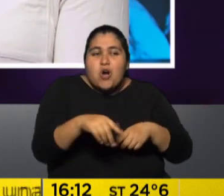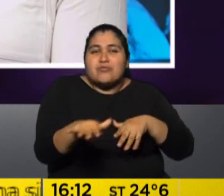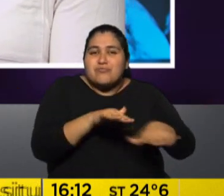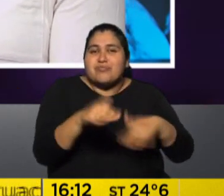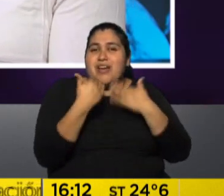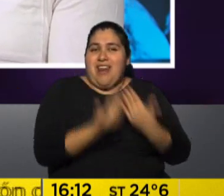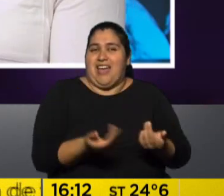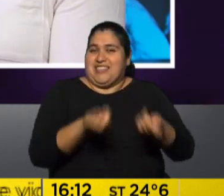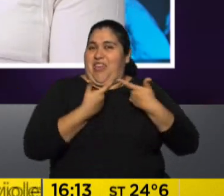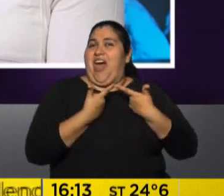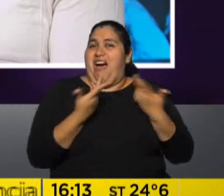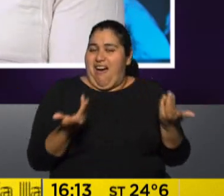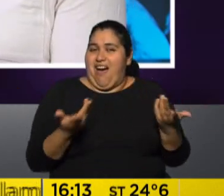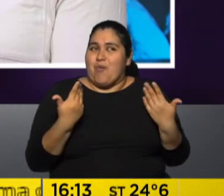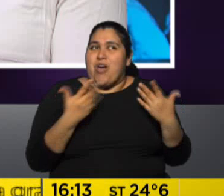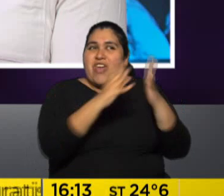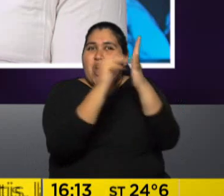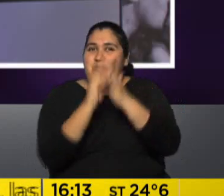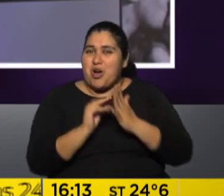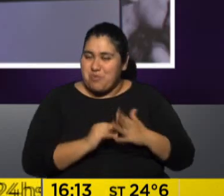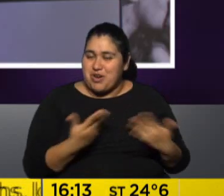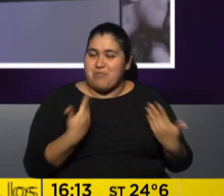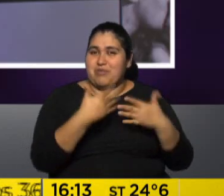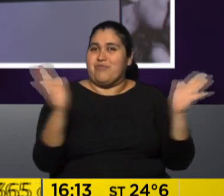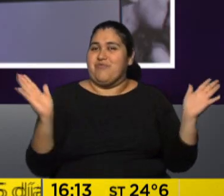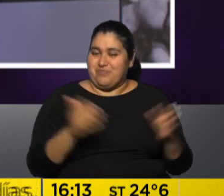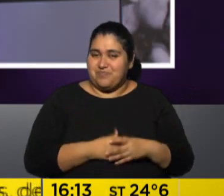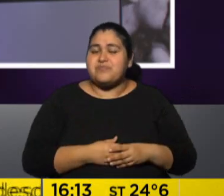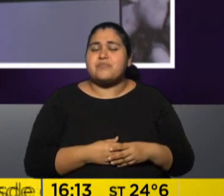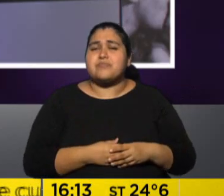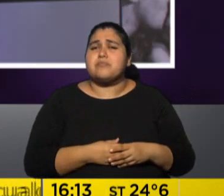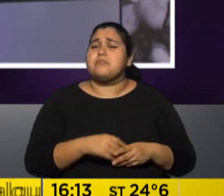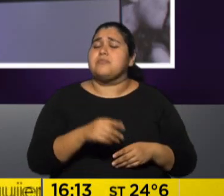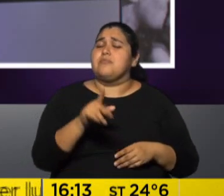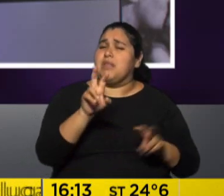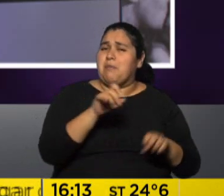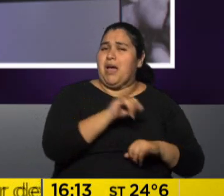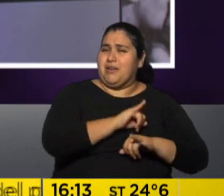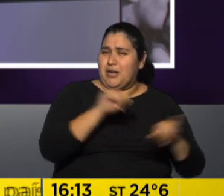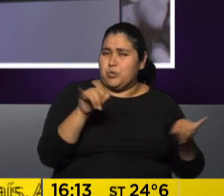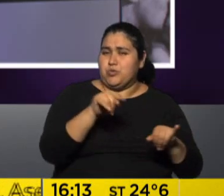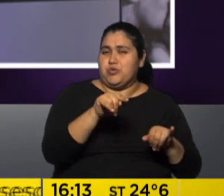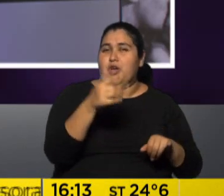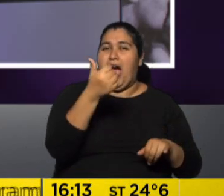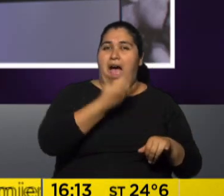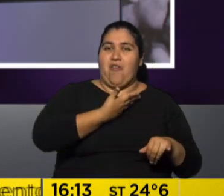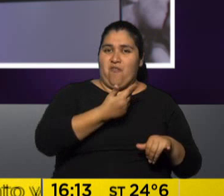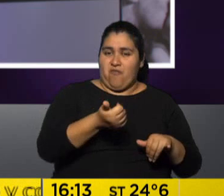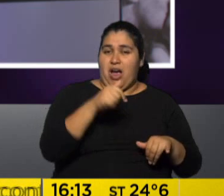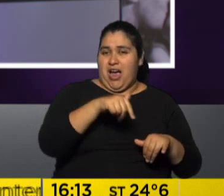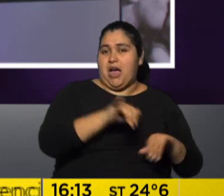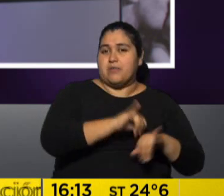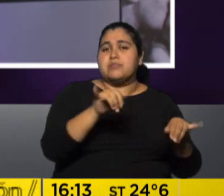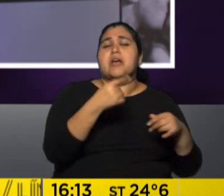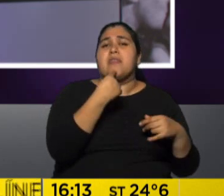hoy se nos brinda como oportunidad a la que juega la pelota. Es una oportunidad importante el anuncio que efectuó la AFA este año, que